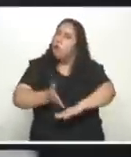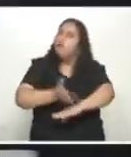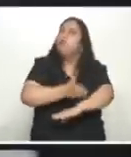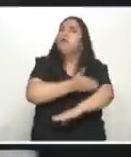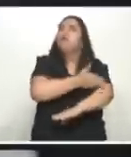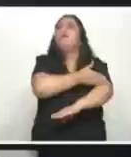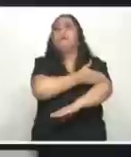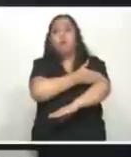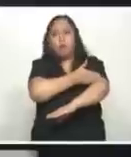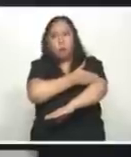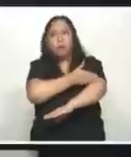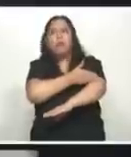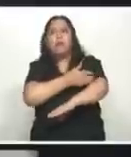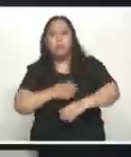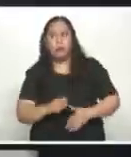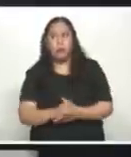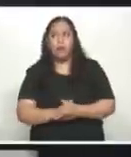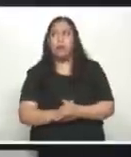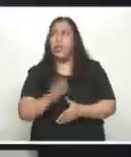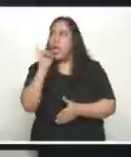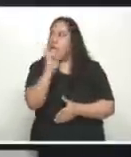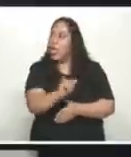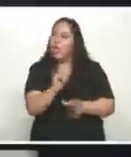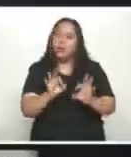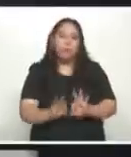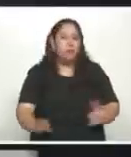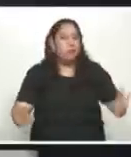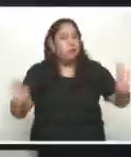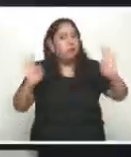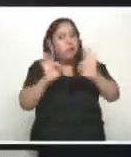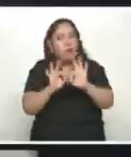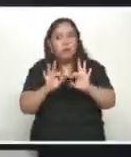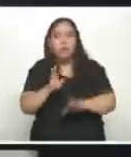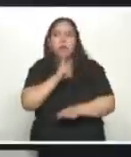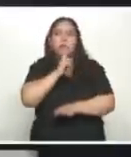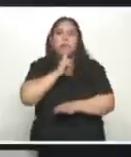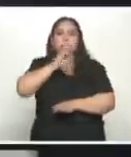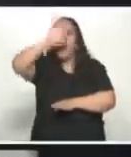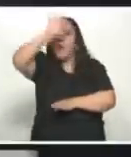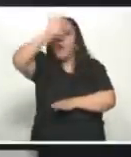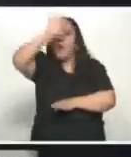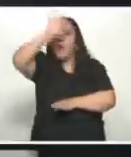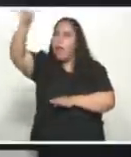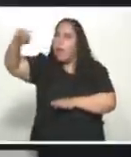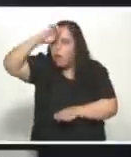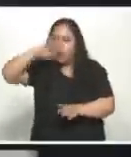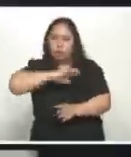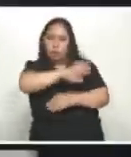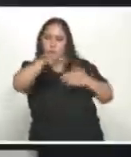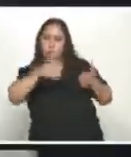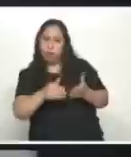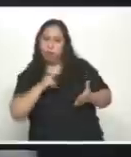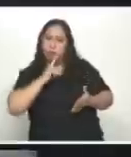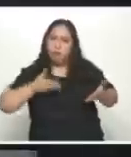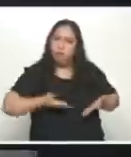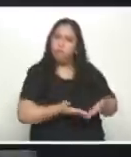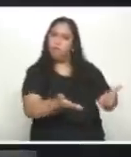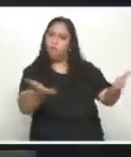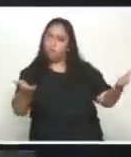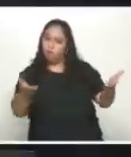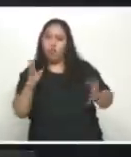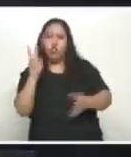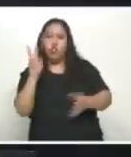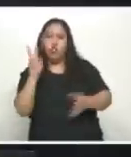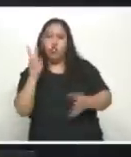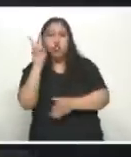es de las garantías que debe tener el Estado a toda la población, a todos los hondureños. Son dos cosas tan